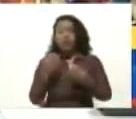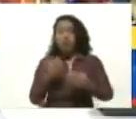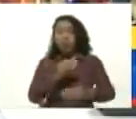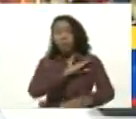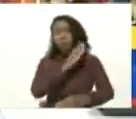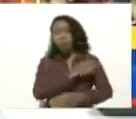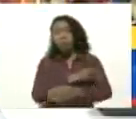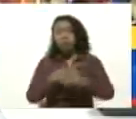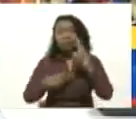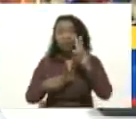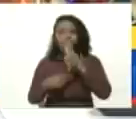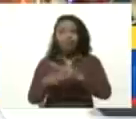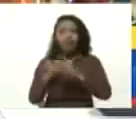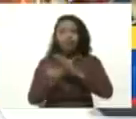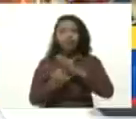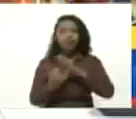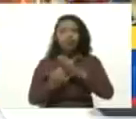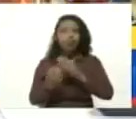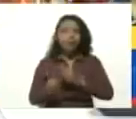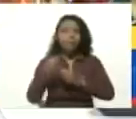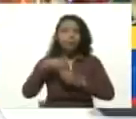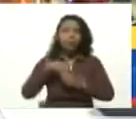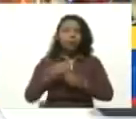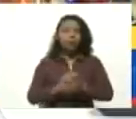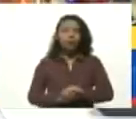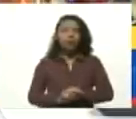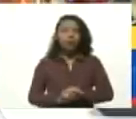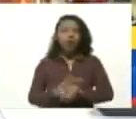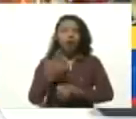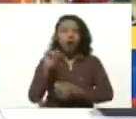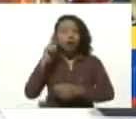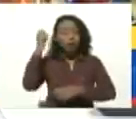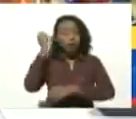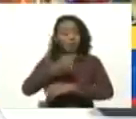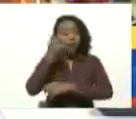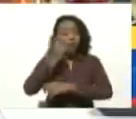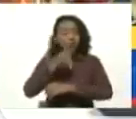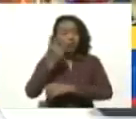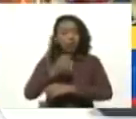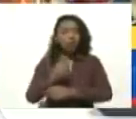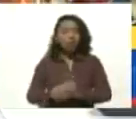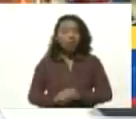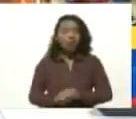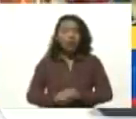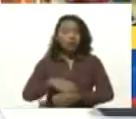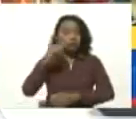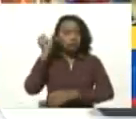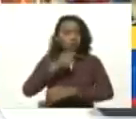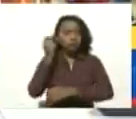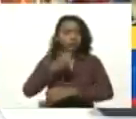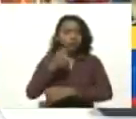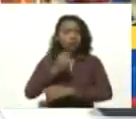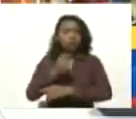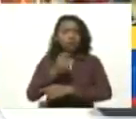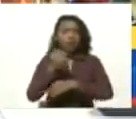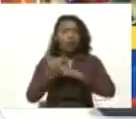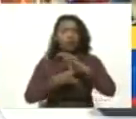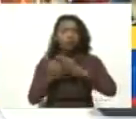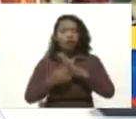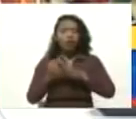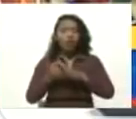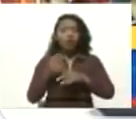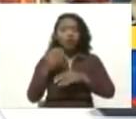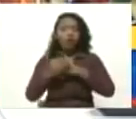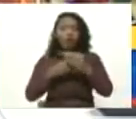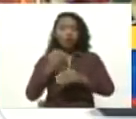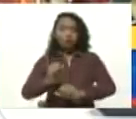el punto de vista de la institucionalidad interna. Tiene un tribunal, y el tribunal es una instancia de